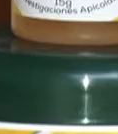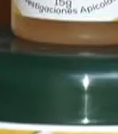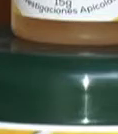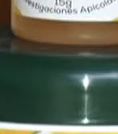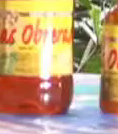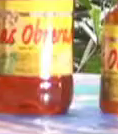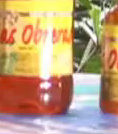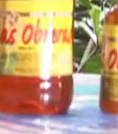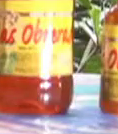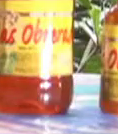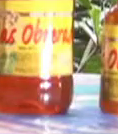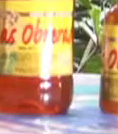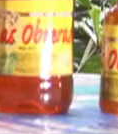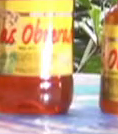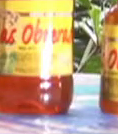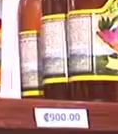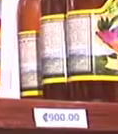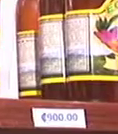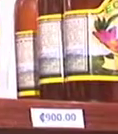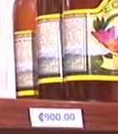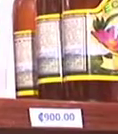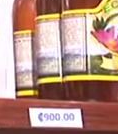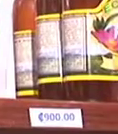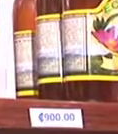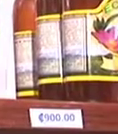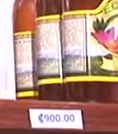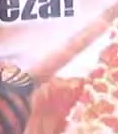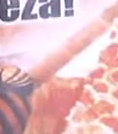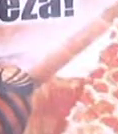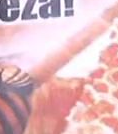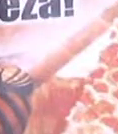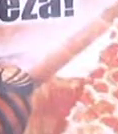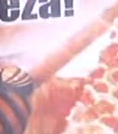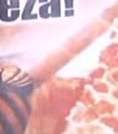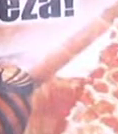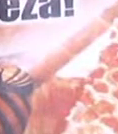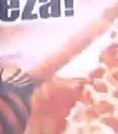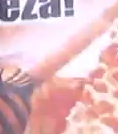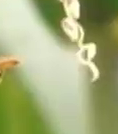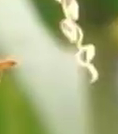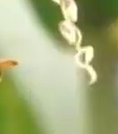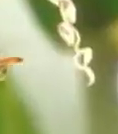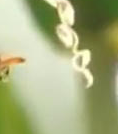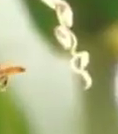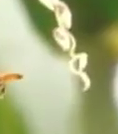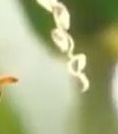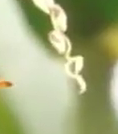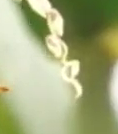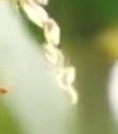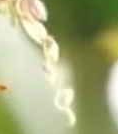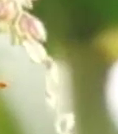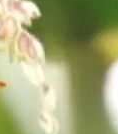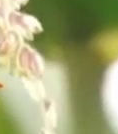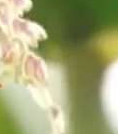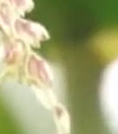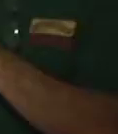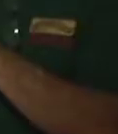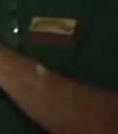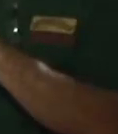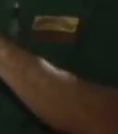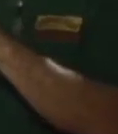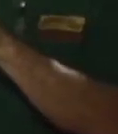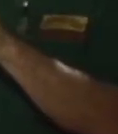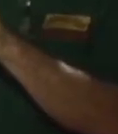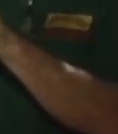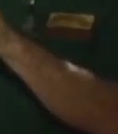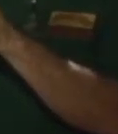15 apicultores de distintas partes del país. También habrá actividades recreativas y culturales. Expo Miel